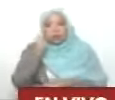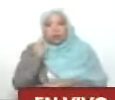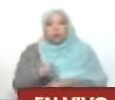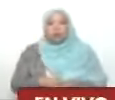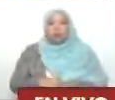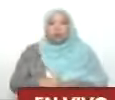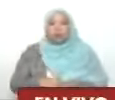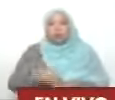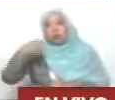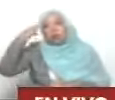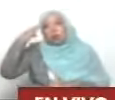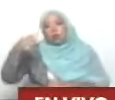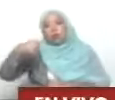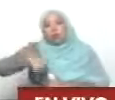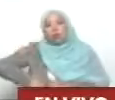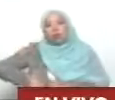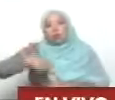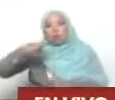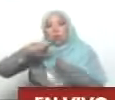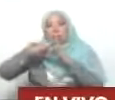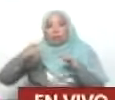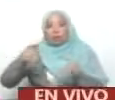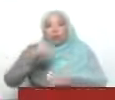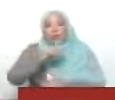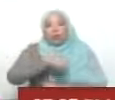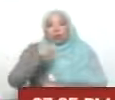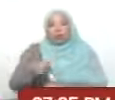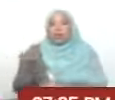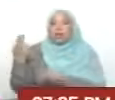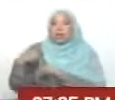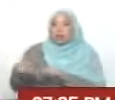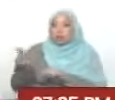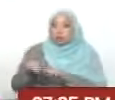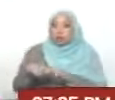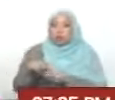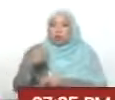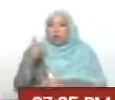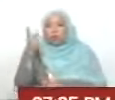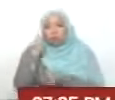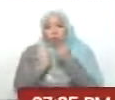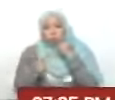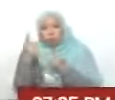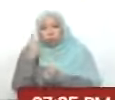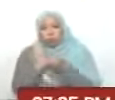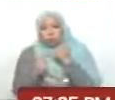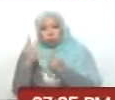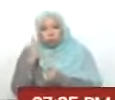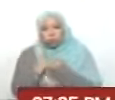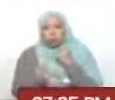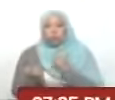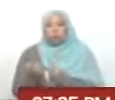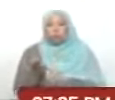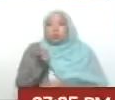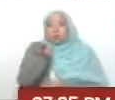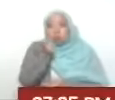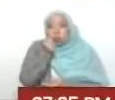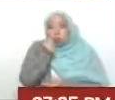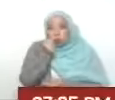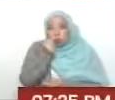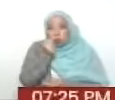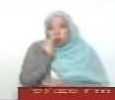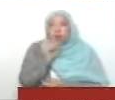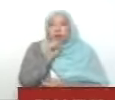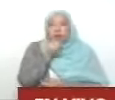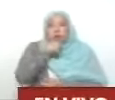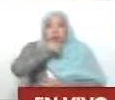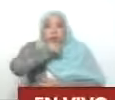a saludar. Dije, tengo que saludarlos a todos. Ahí había niñas, una niña llorando, la recuerdo, niños. Había